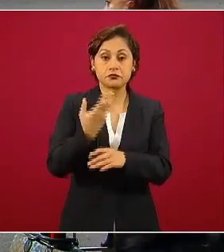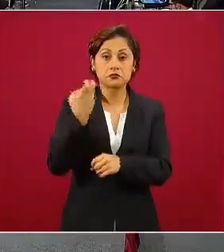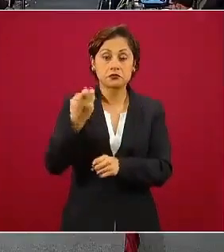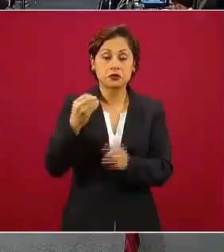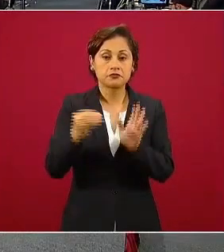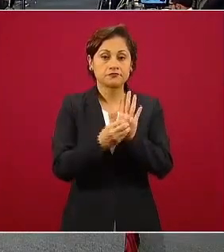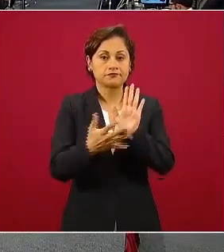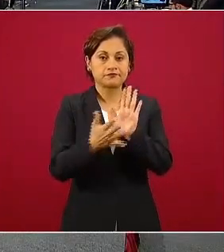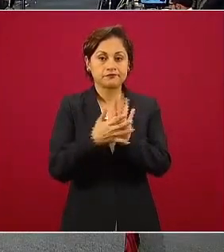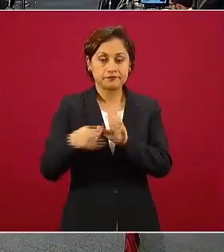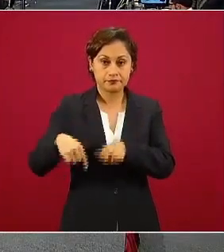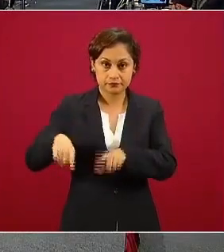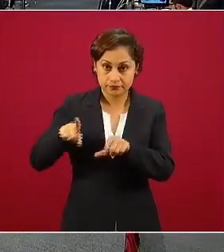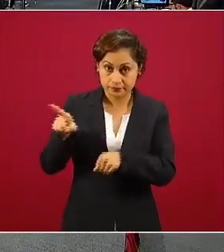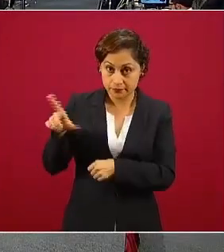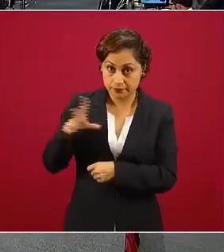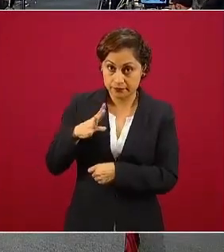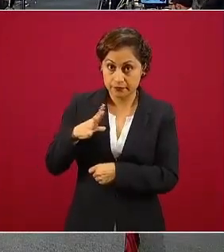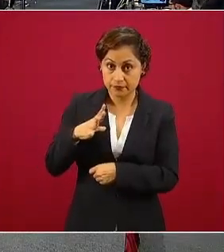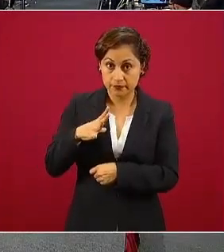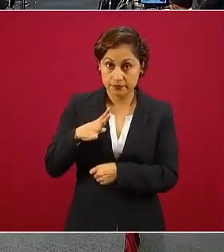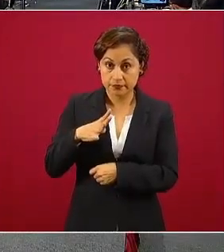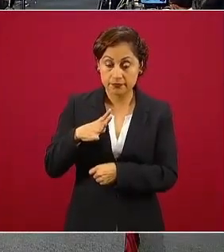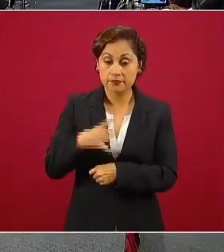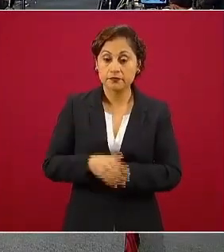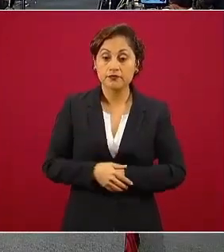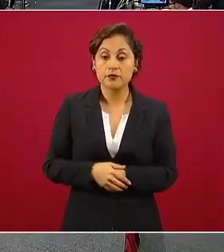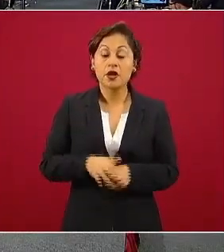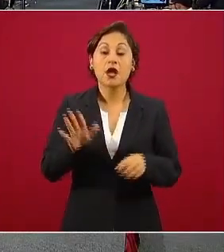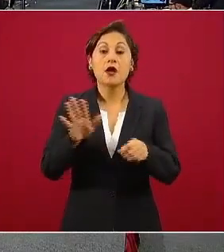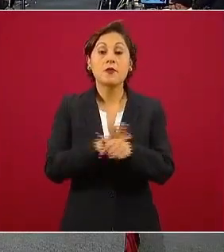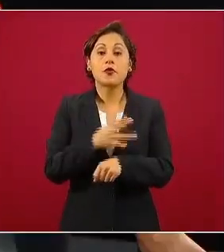Entonces, eso es lo que va a ir definiendo,